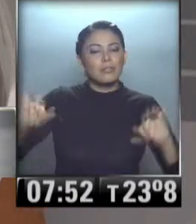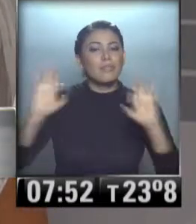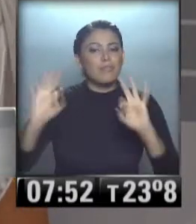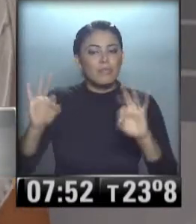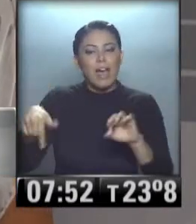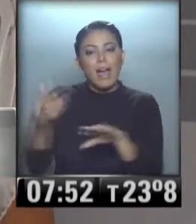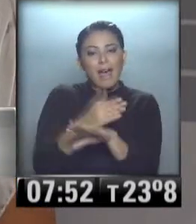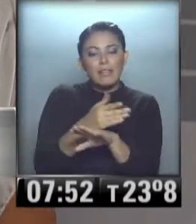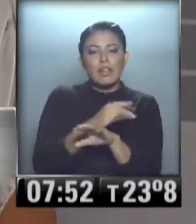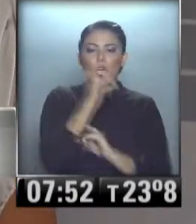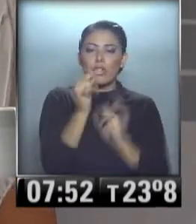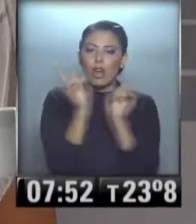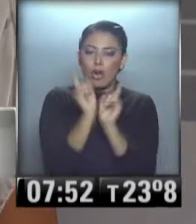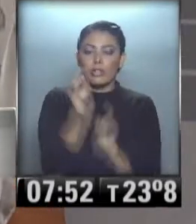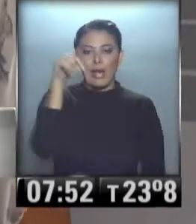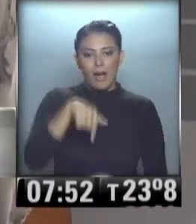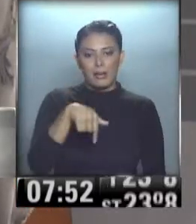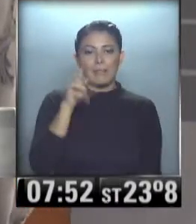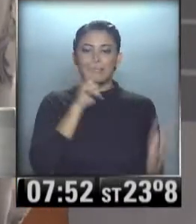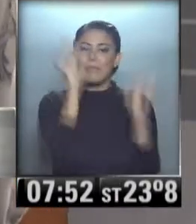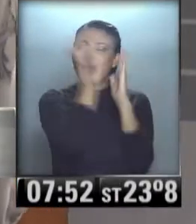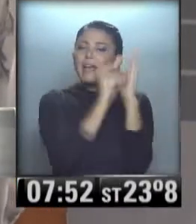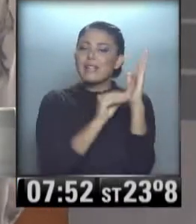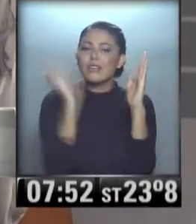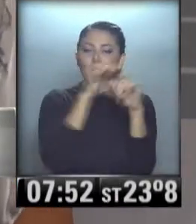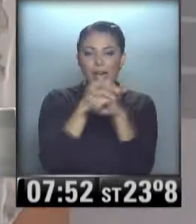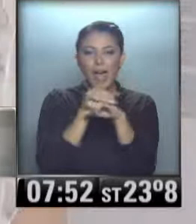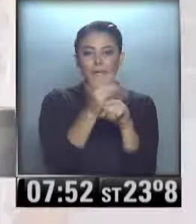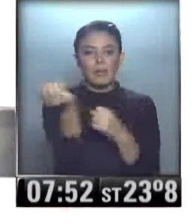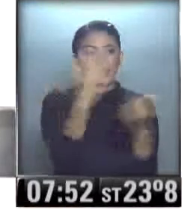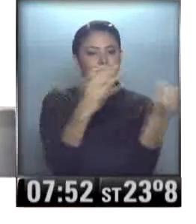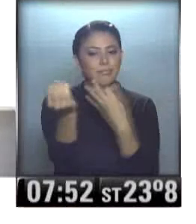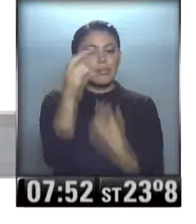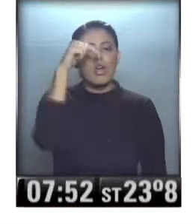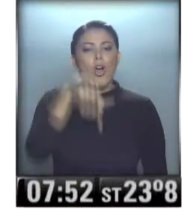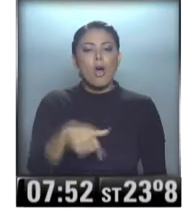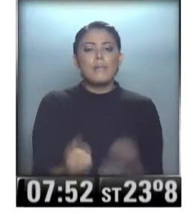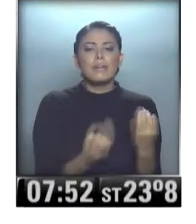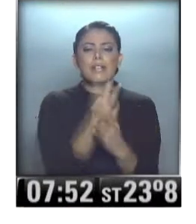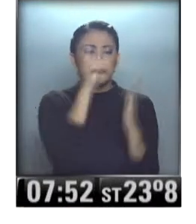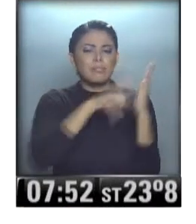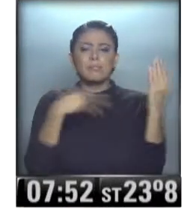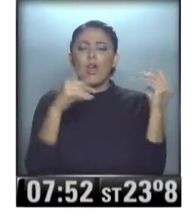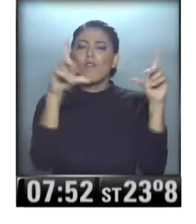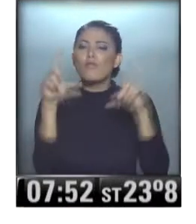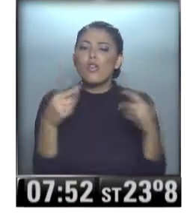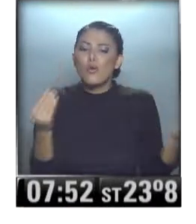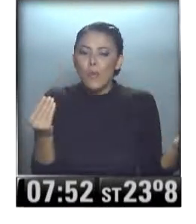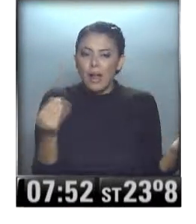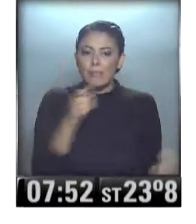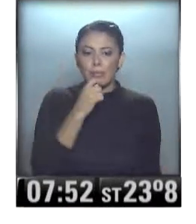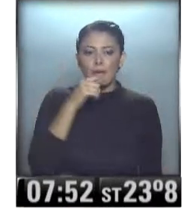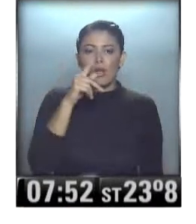en Nadia 6:30, pero antes los mensajes de los amigos de las redes sociales que nos cuentan esta mañana, qué fotos nos manda. Kung